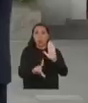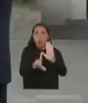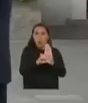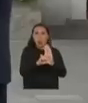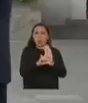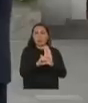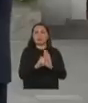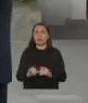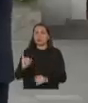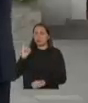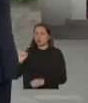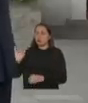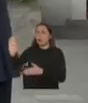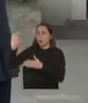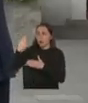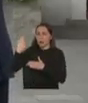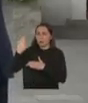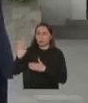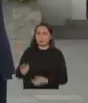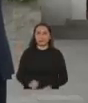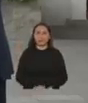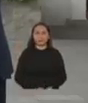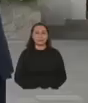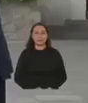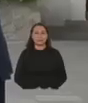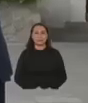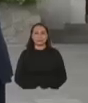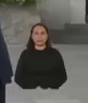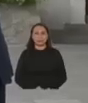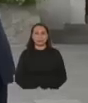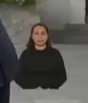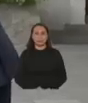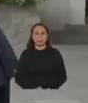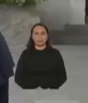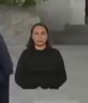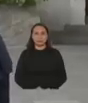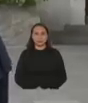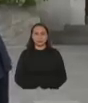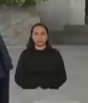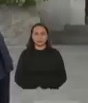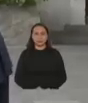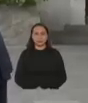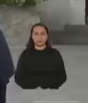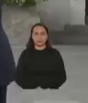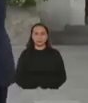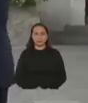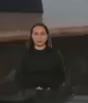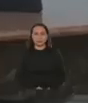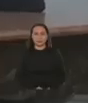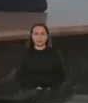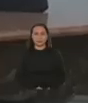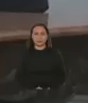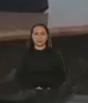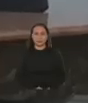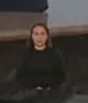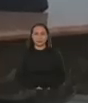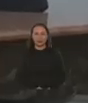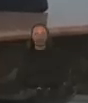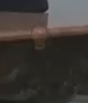decirnos, cuando en un momento se dijo, ¿sabe qué? La eliminación del Senado va a ser de inmediato. Y llegó a decirnos con mucha, yo